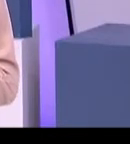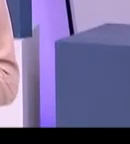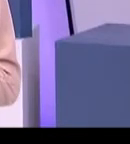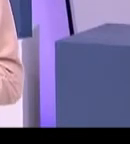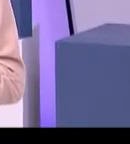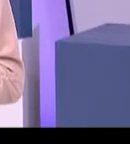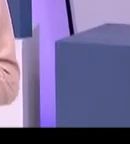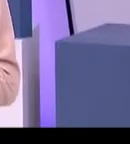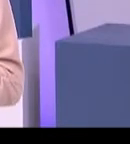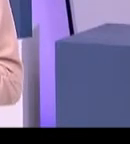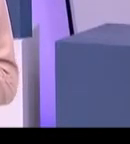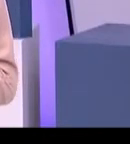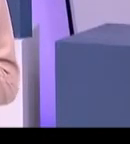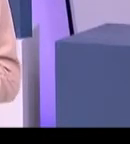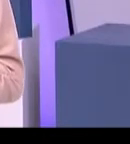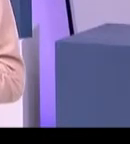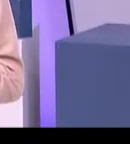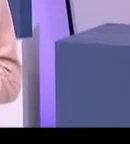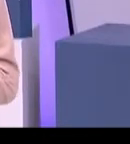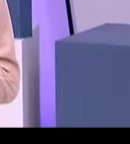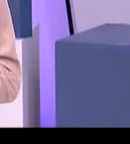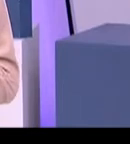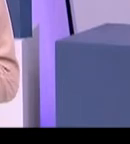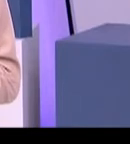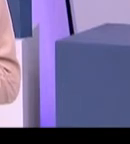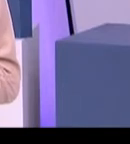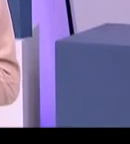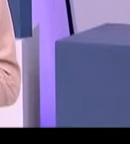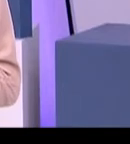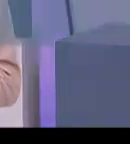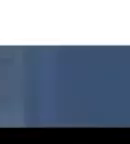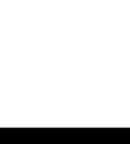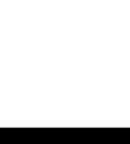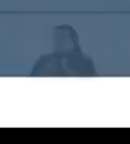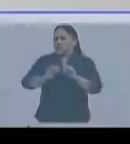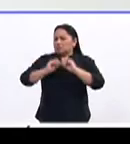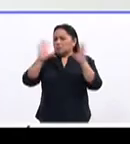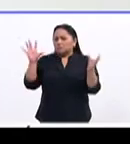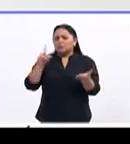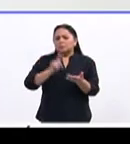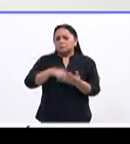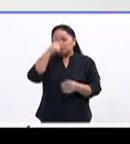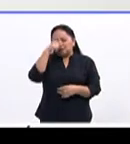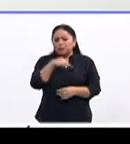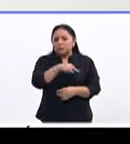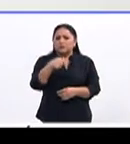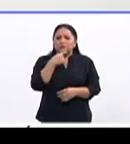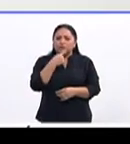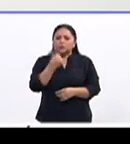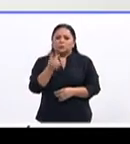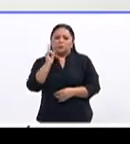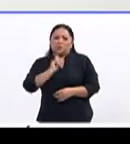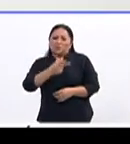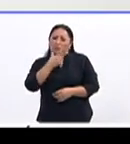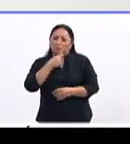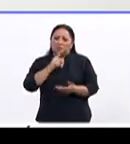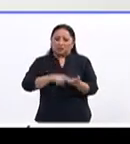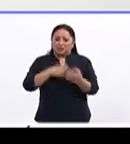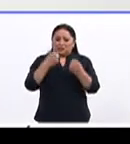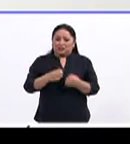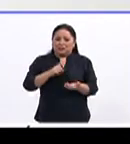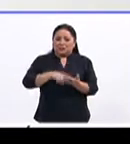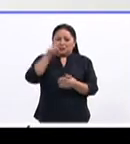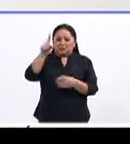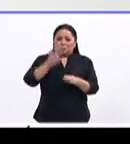las diferentes autoridades estatales para atender a los niños migrantes. Para los niños y niñas que están